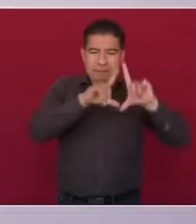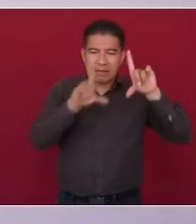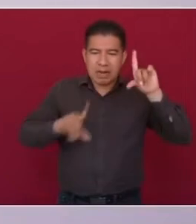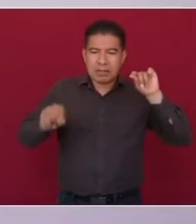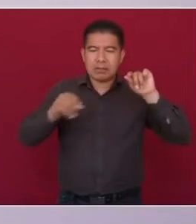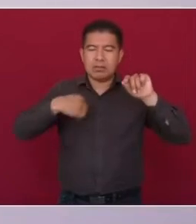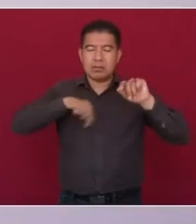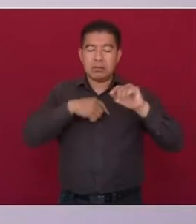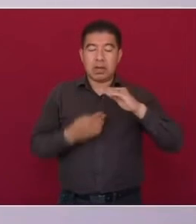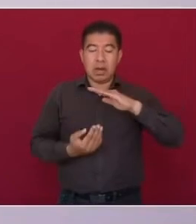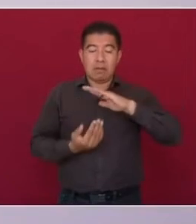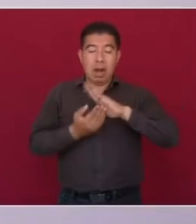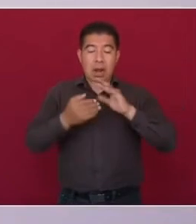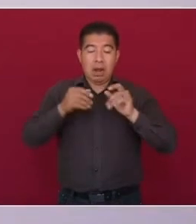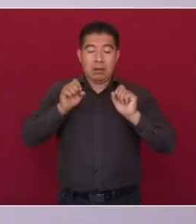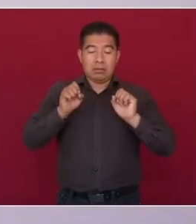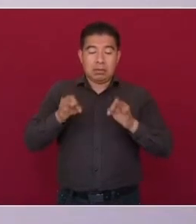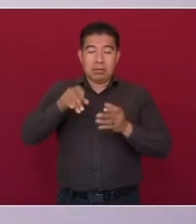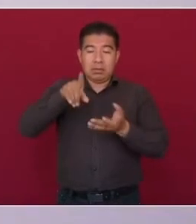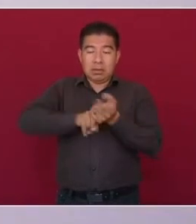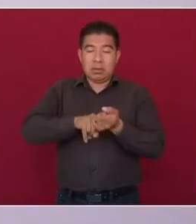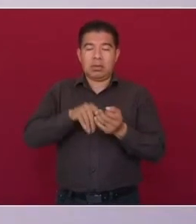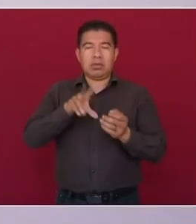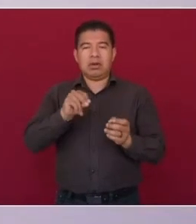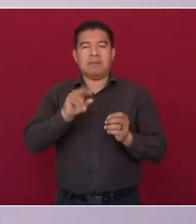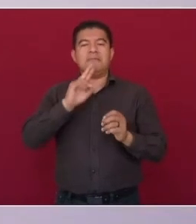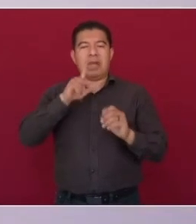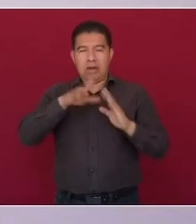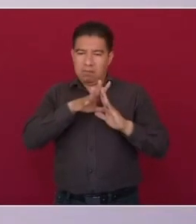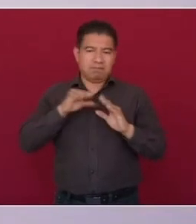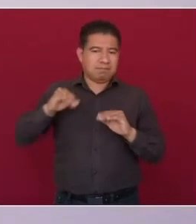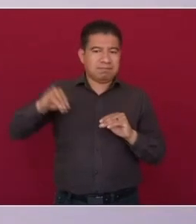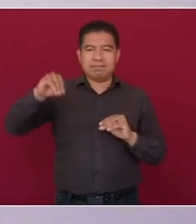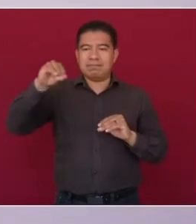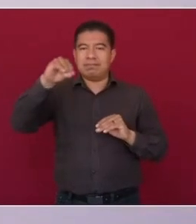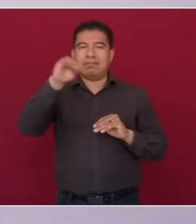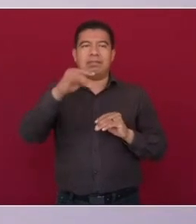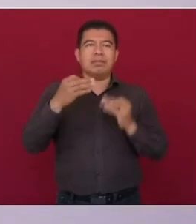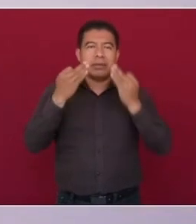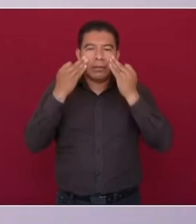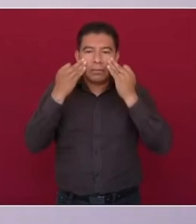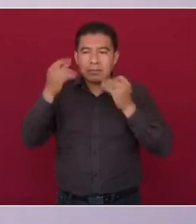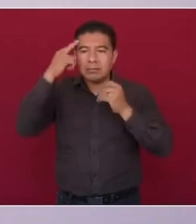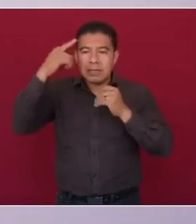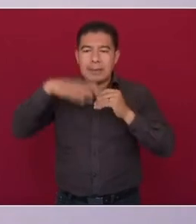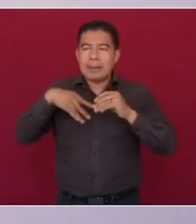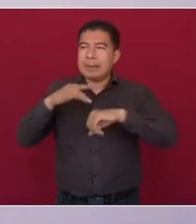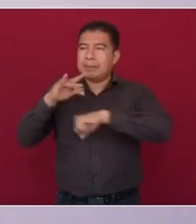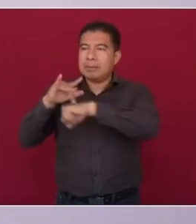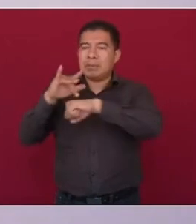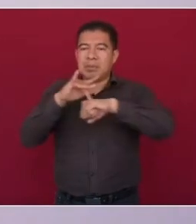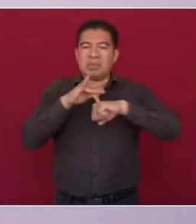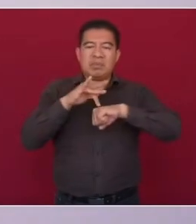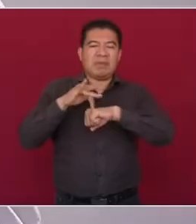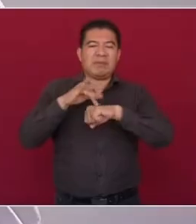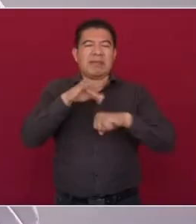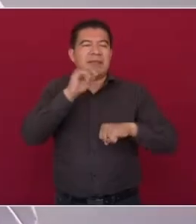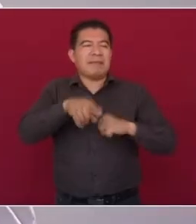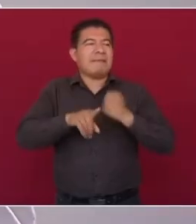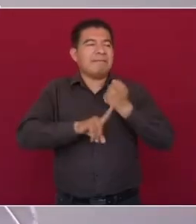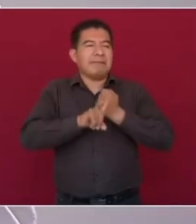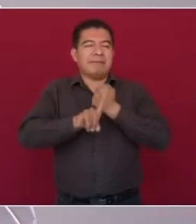el escritorio, es el territorio lo que vale, lo que cuenta.